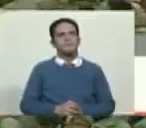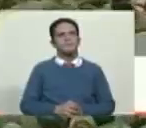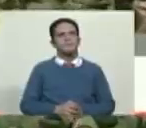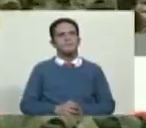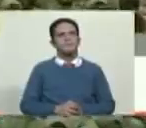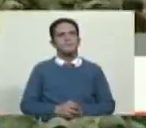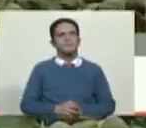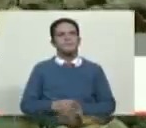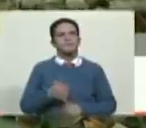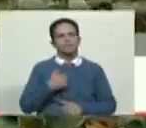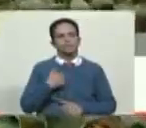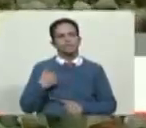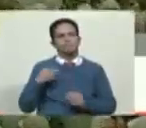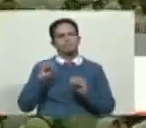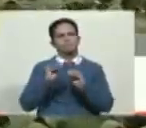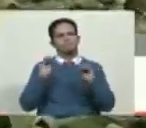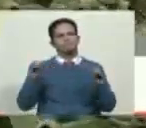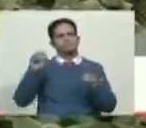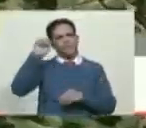recordarle al mundo,